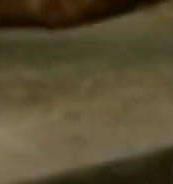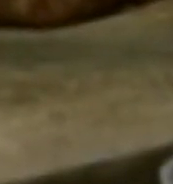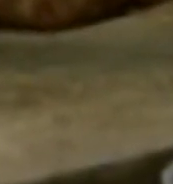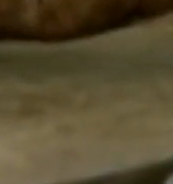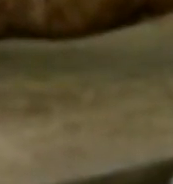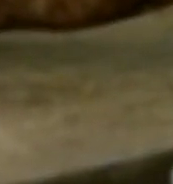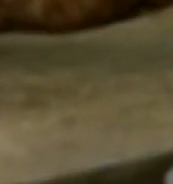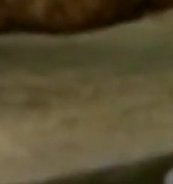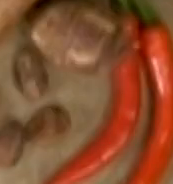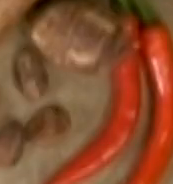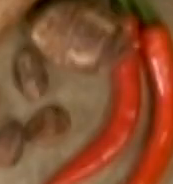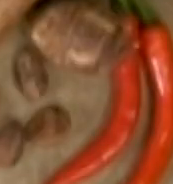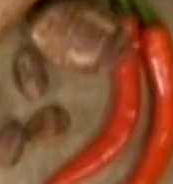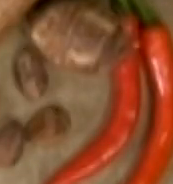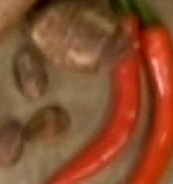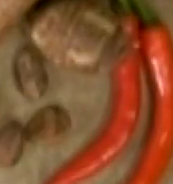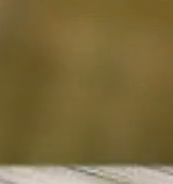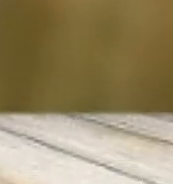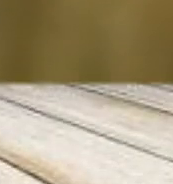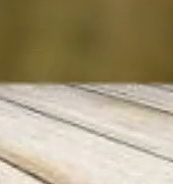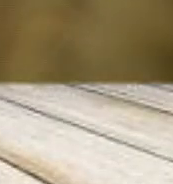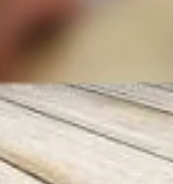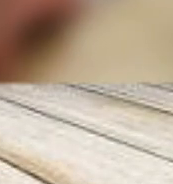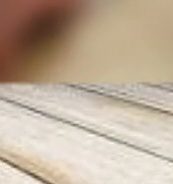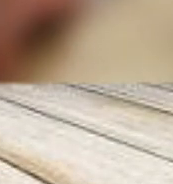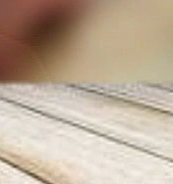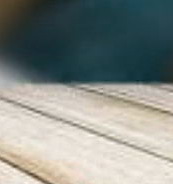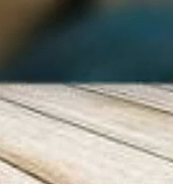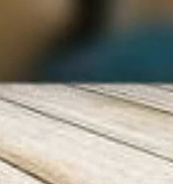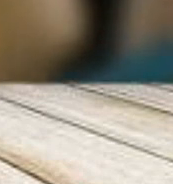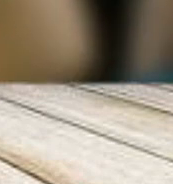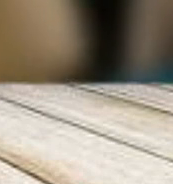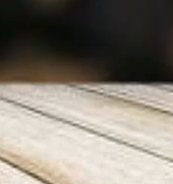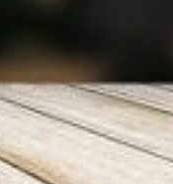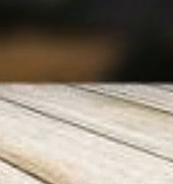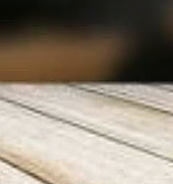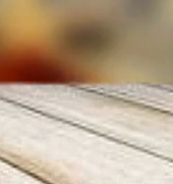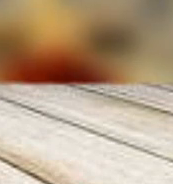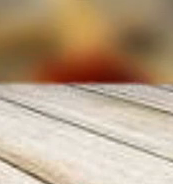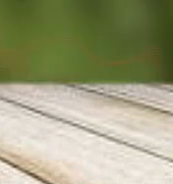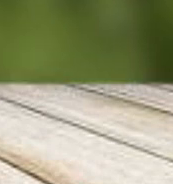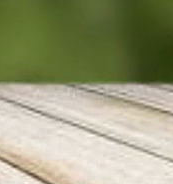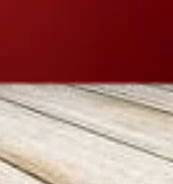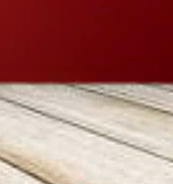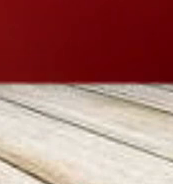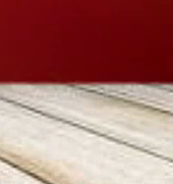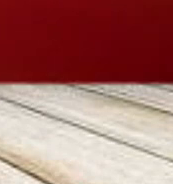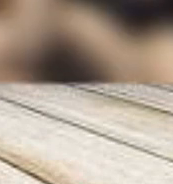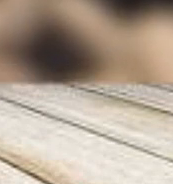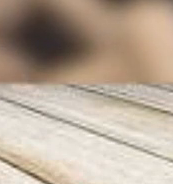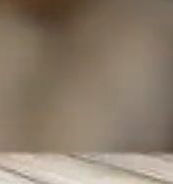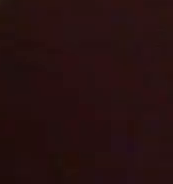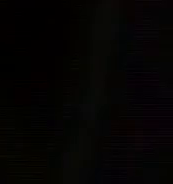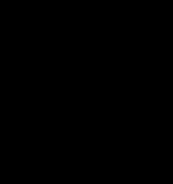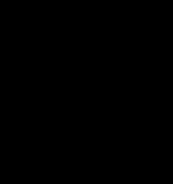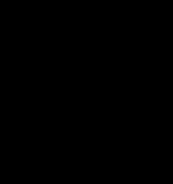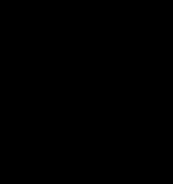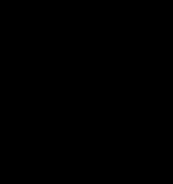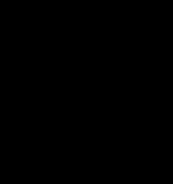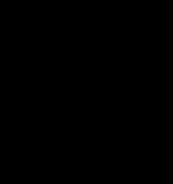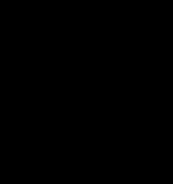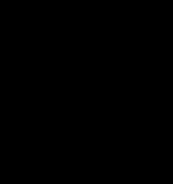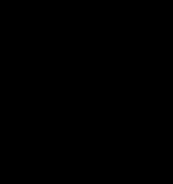despensa infinita de ingredientes fascinantes y de un potencial desbordante.